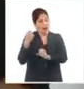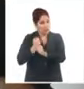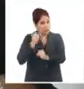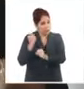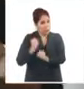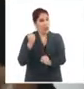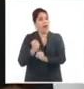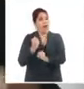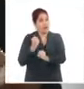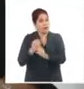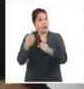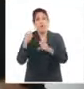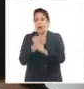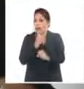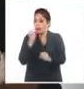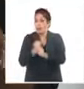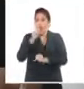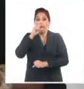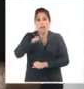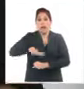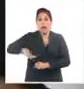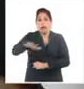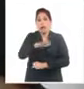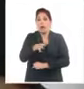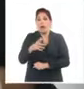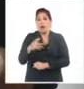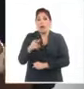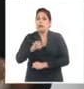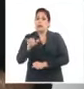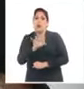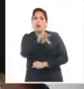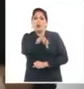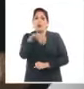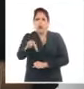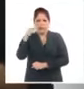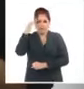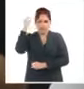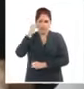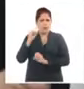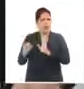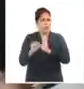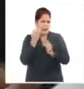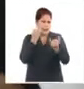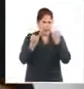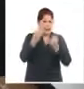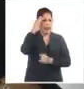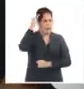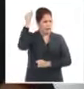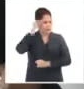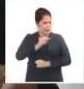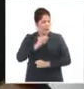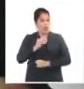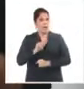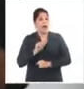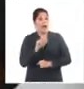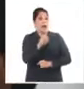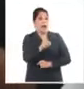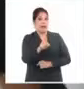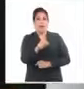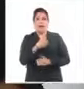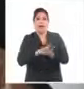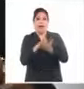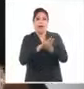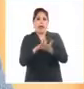hay muchos barrios identificados, focos identificados y que todavía no tienen una intervención integral ni